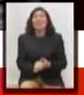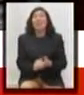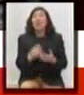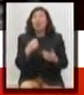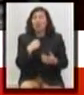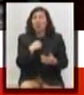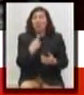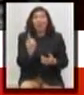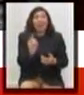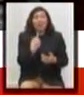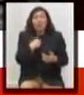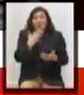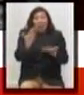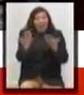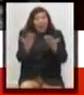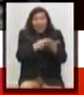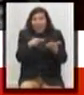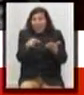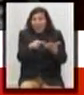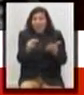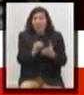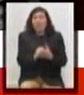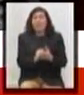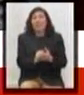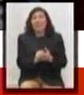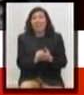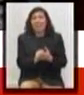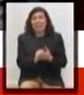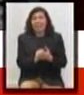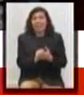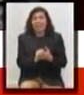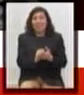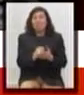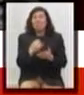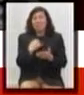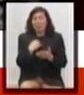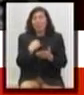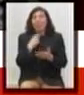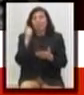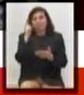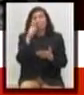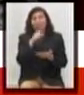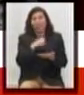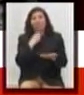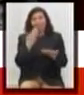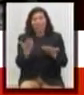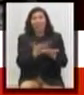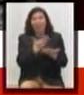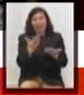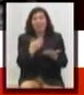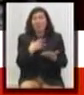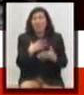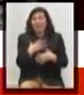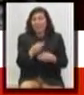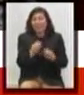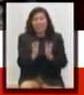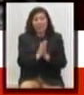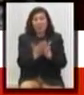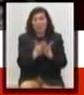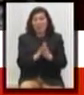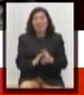Entonces yo soy autodidacta en cuanto a lectura y me costó mucho trabajo enderezar el